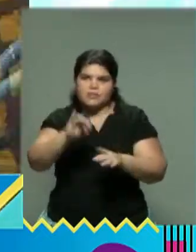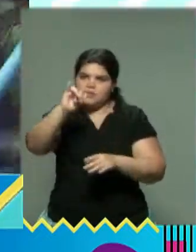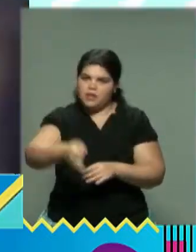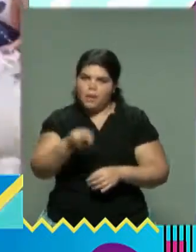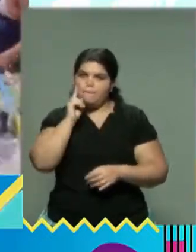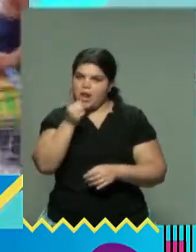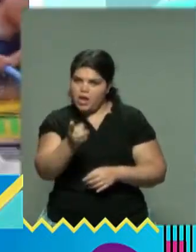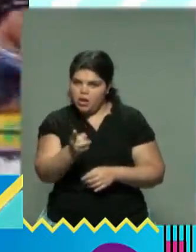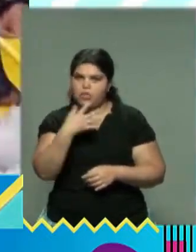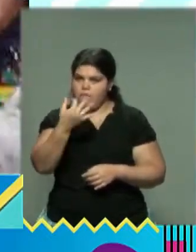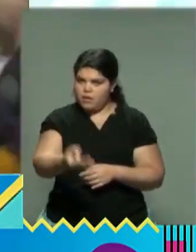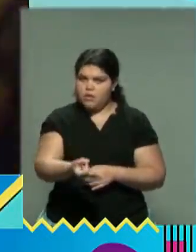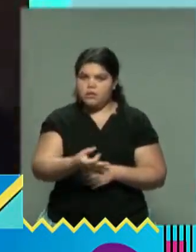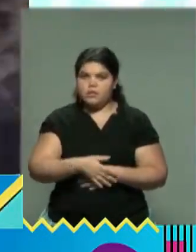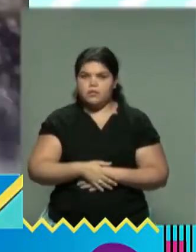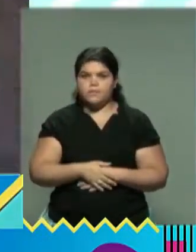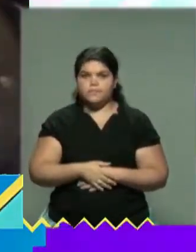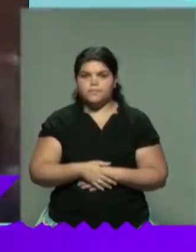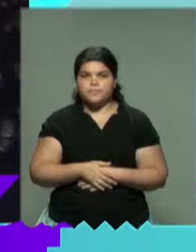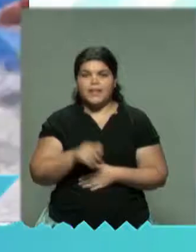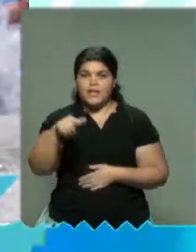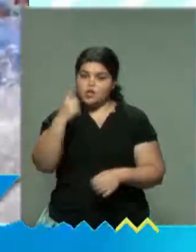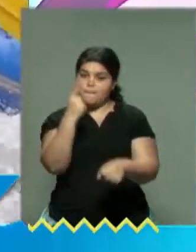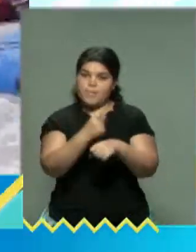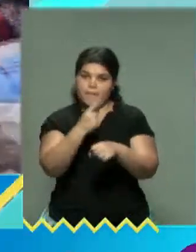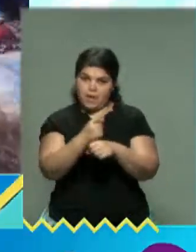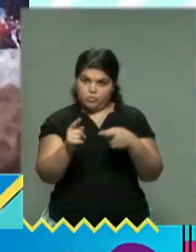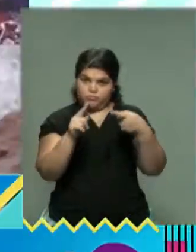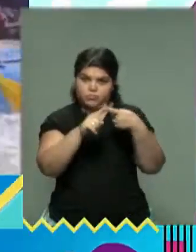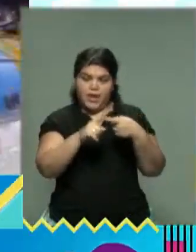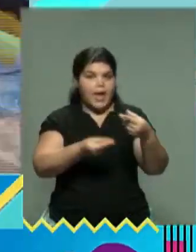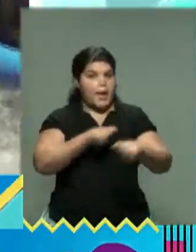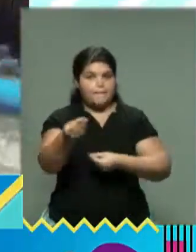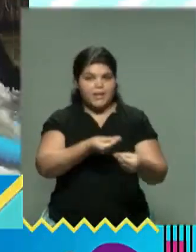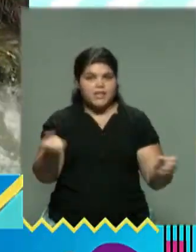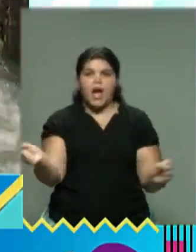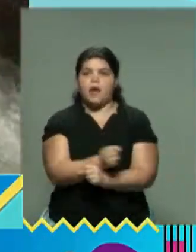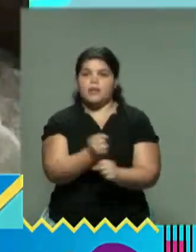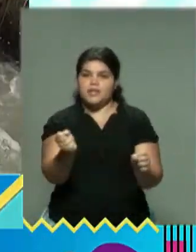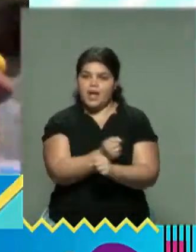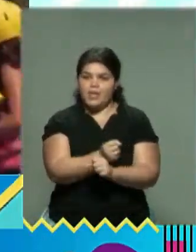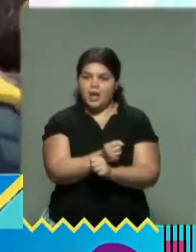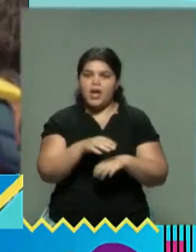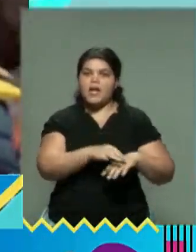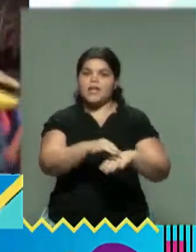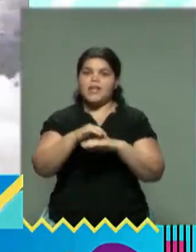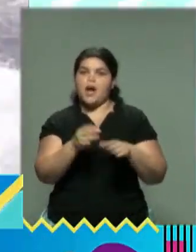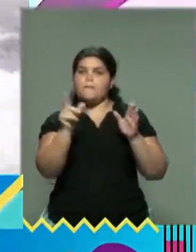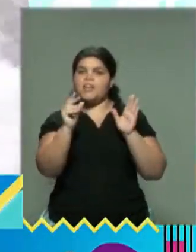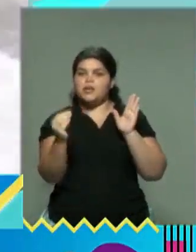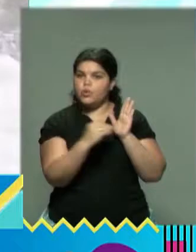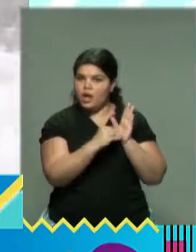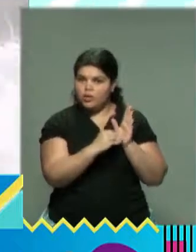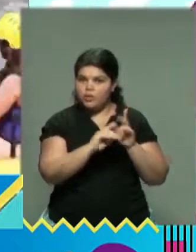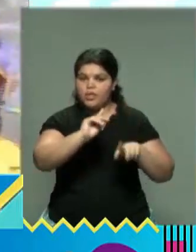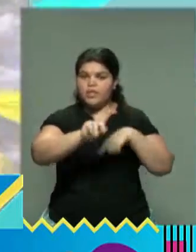esta actividad. Ese sería el primer recaudo, la empresa habilitada con los guías matriculados. Y ahí sí